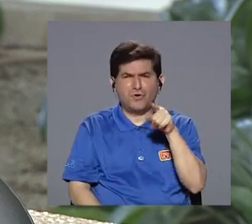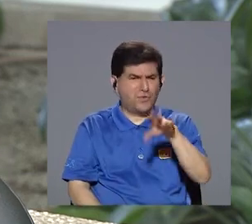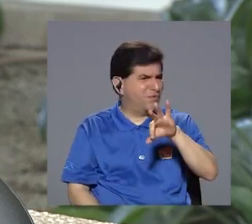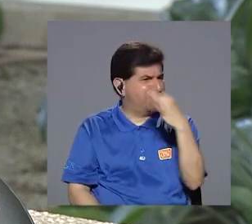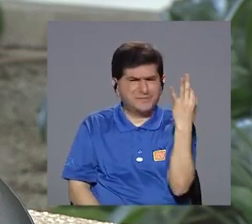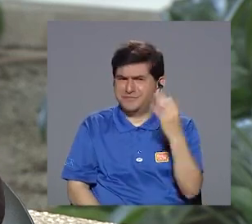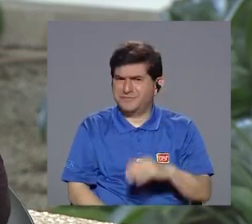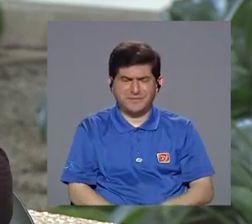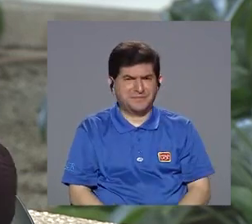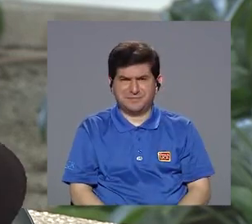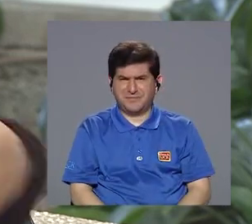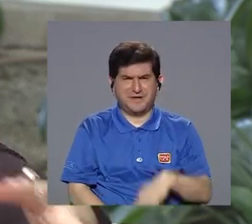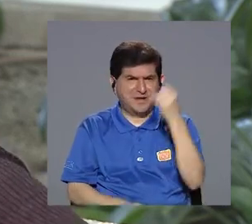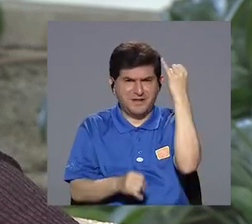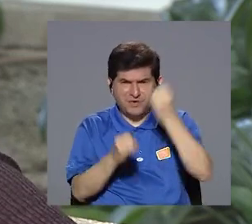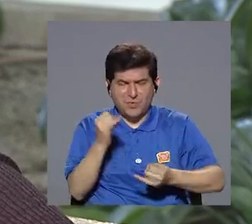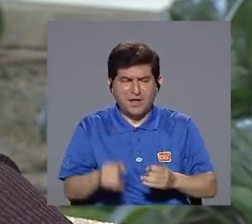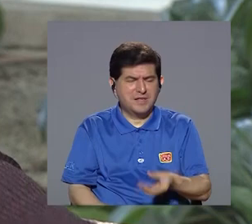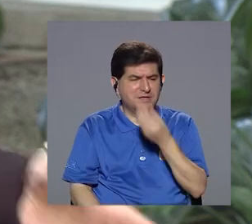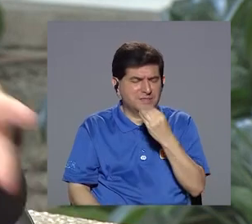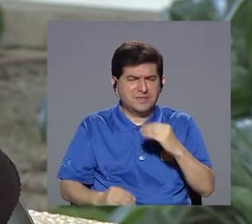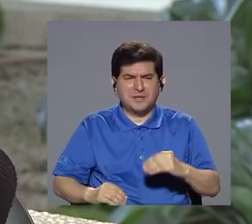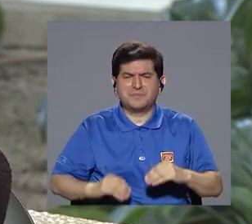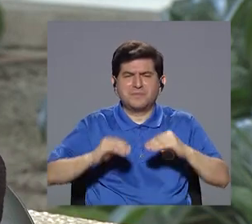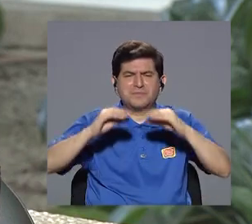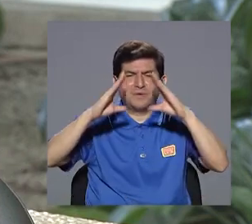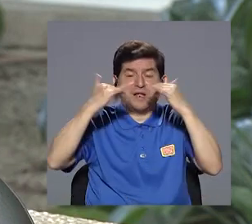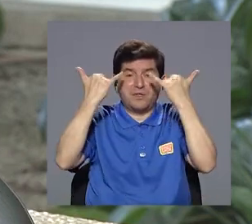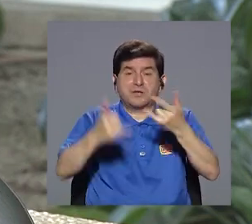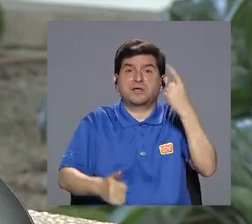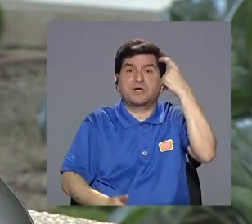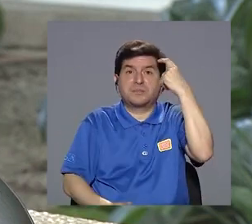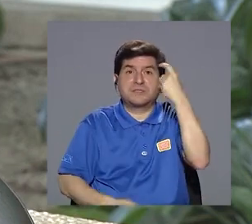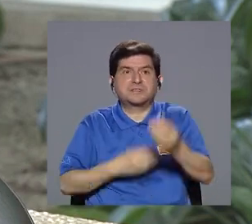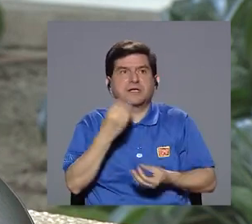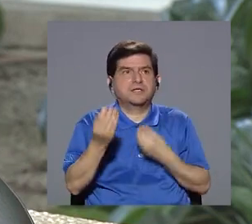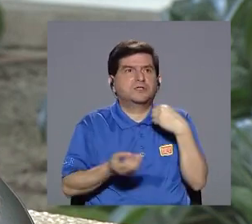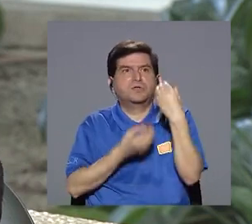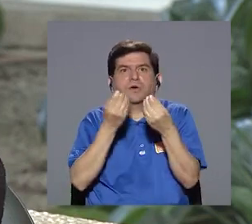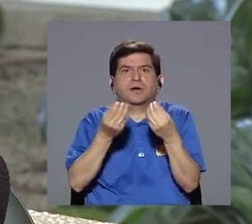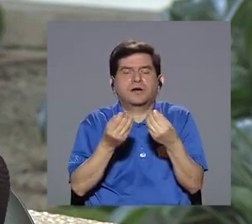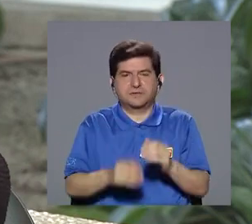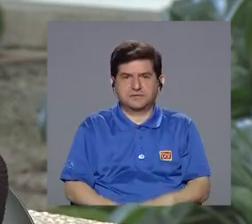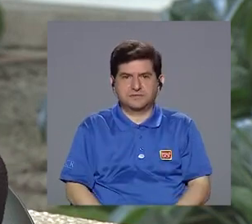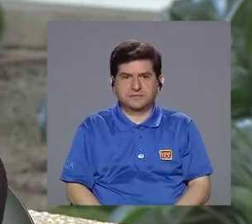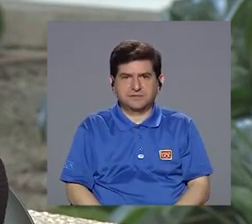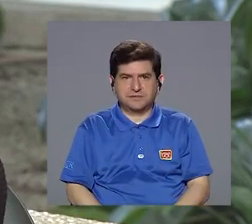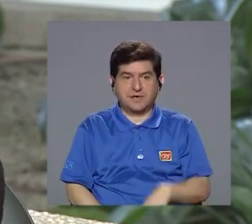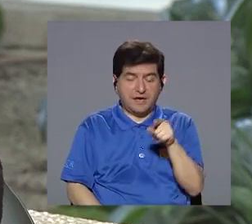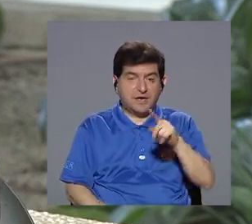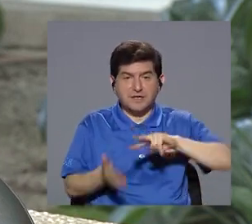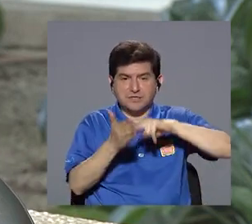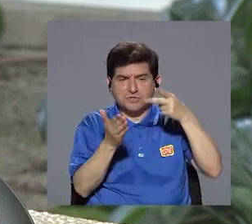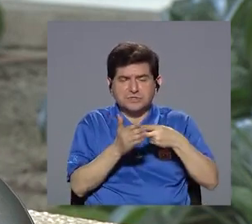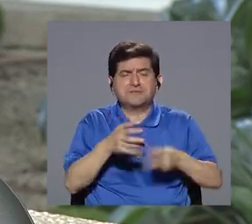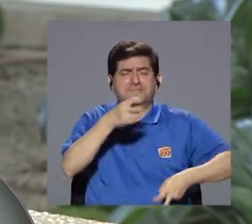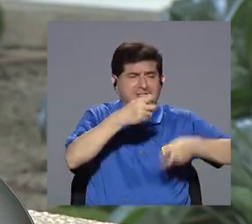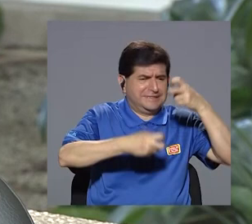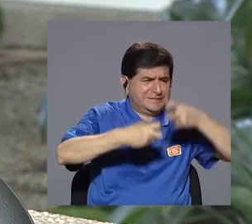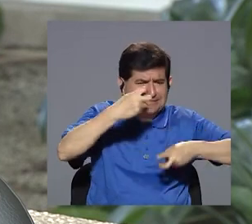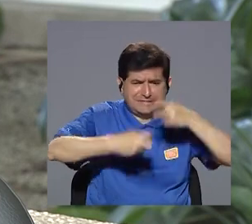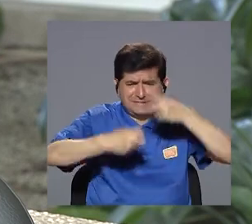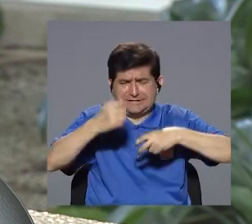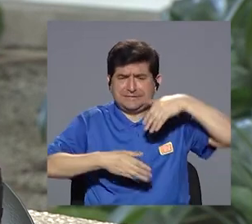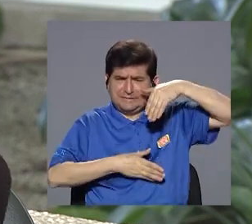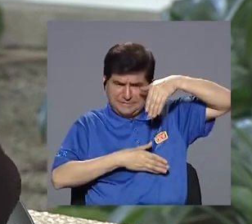que ser de esa forma. No han terminado de desayunar cuando ya están pensando en lo que tienen que hacer. Entonces todo esto genera una serie de